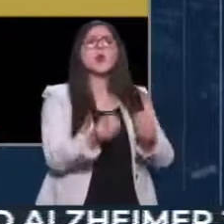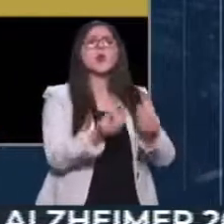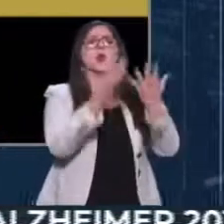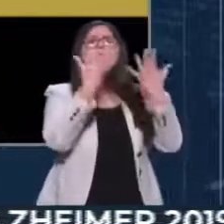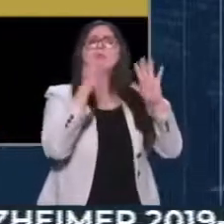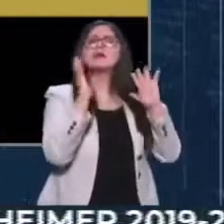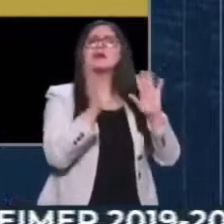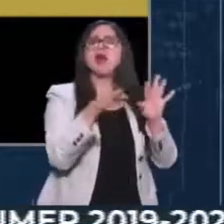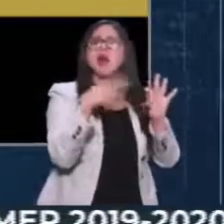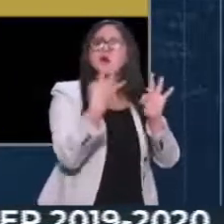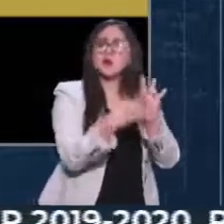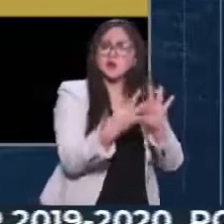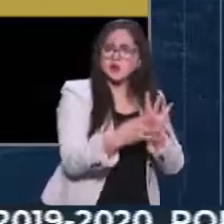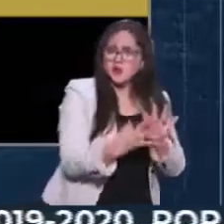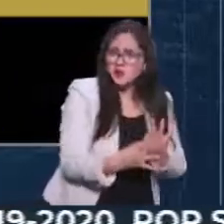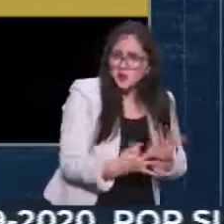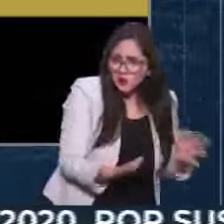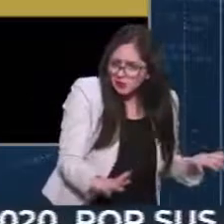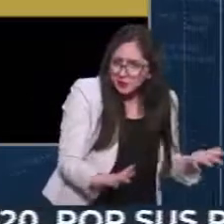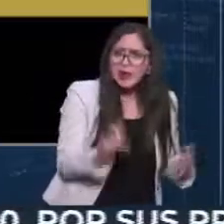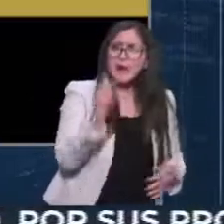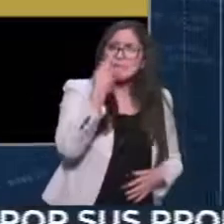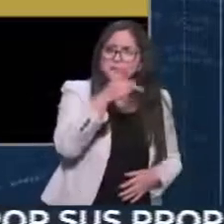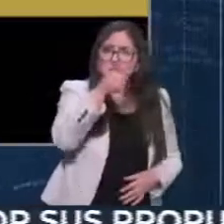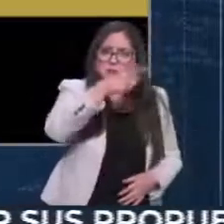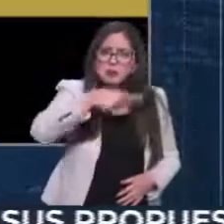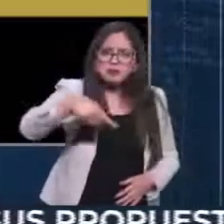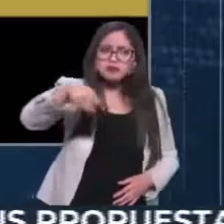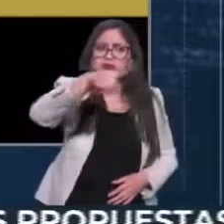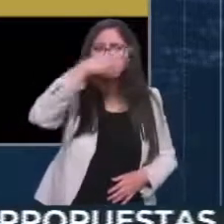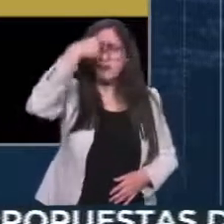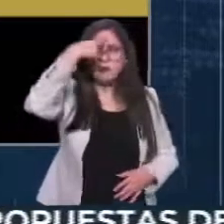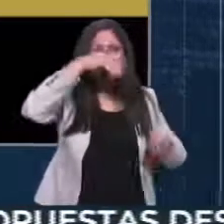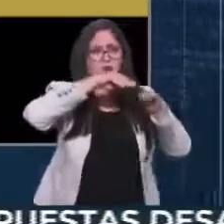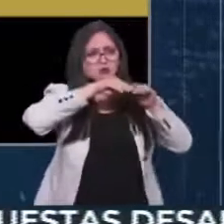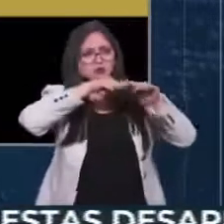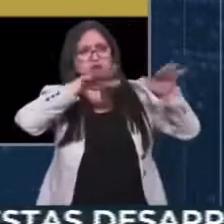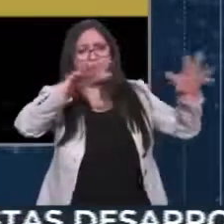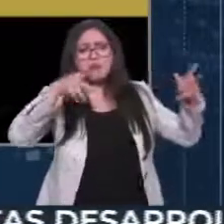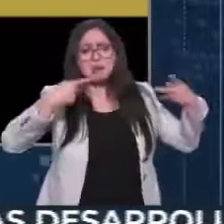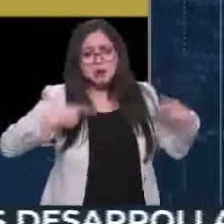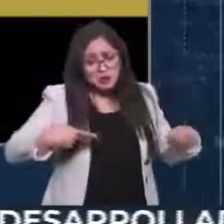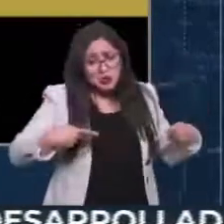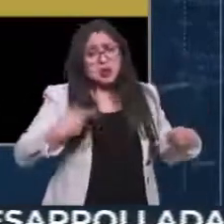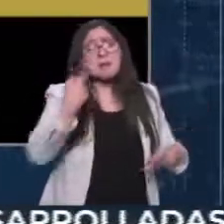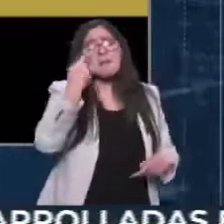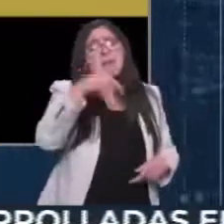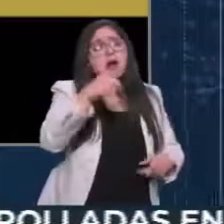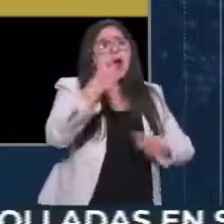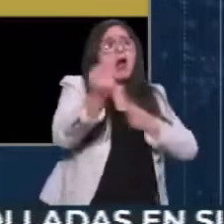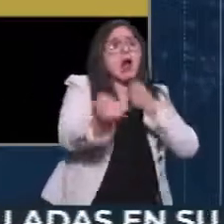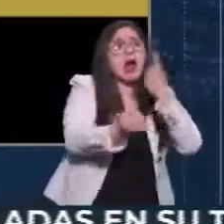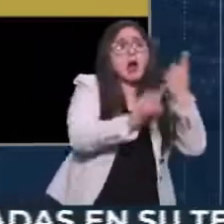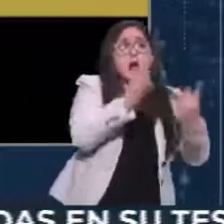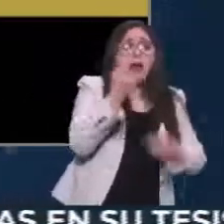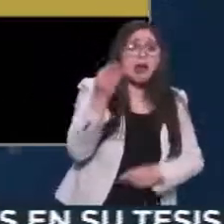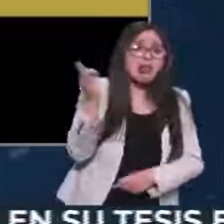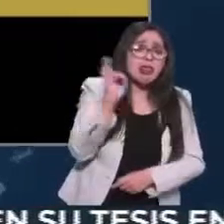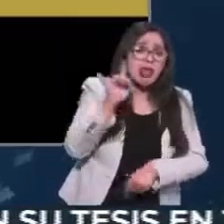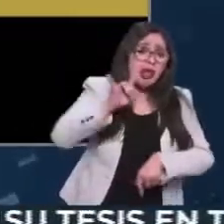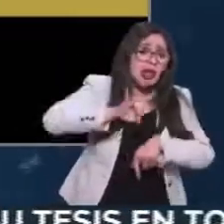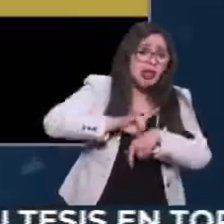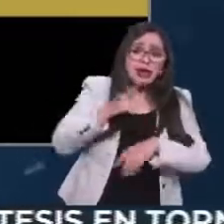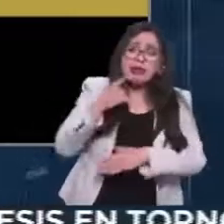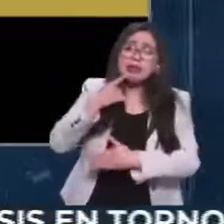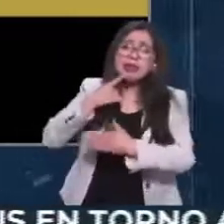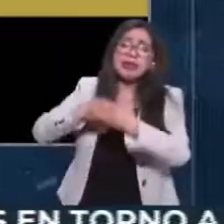relevancia que tendría este tema, no solamente en la opinión pública, sino por una serie de supuestas denuncias en las cuales se denunciaba que el